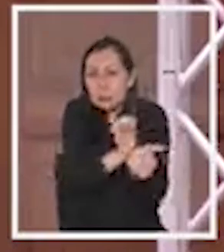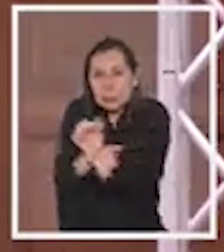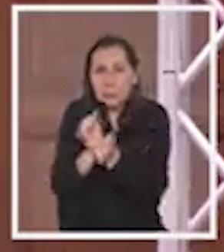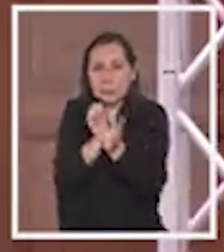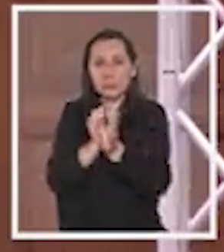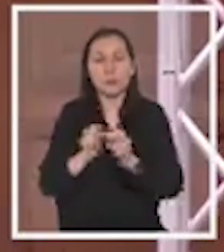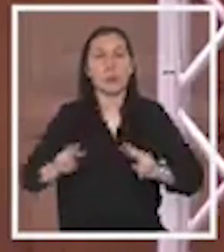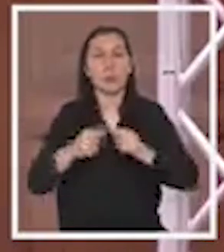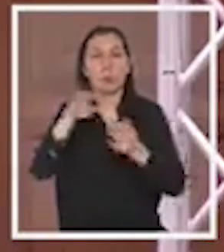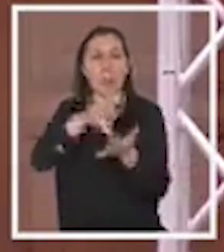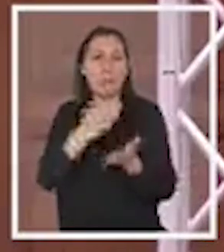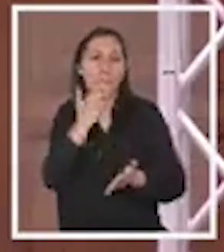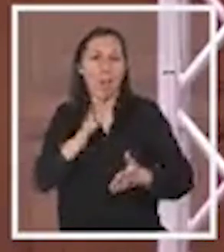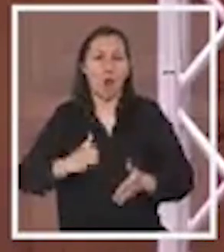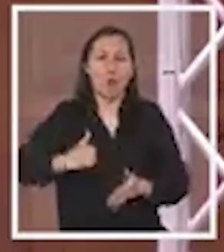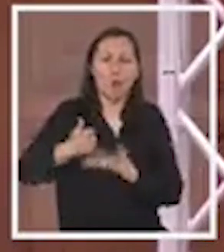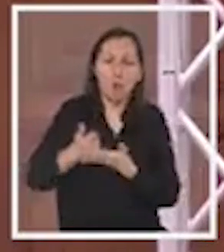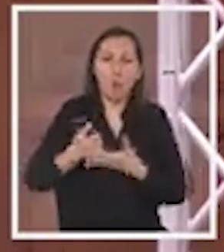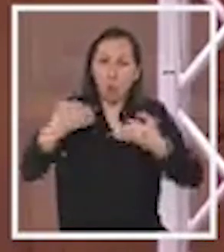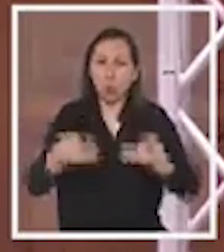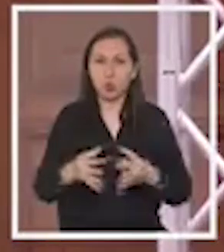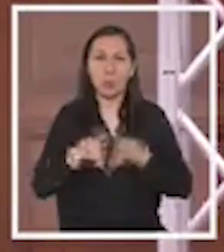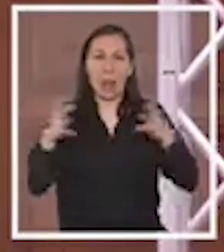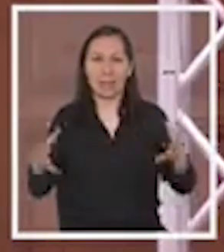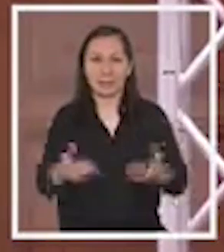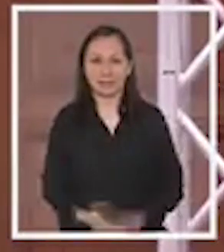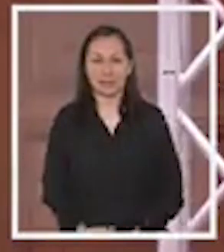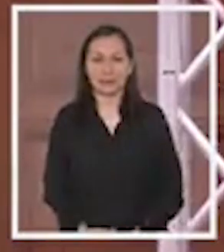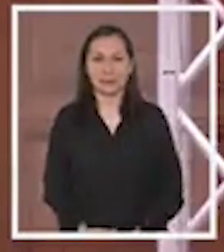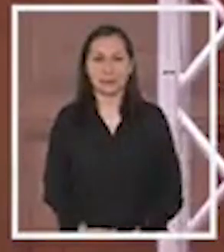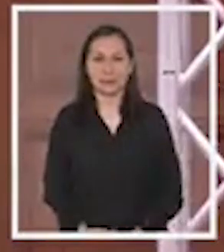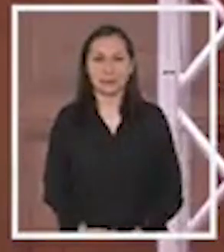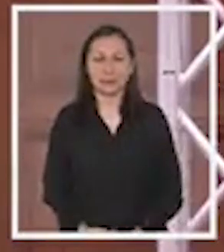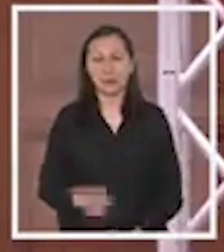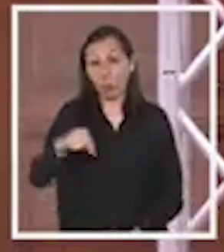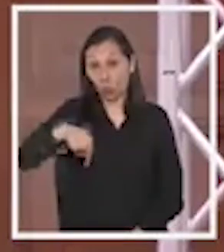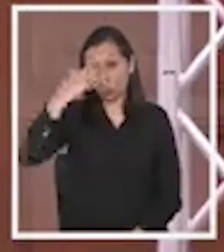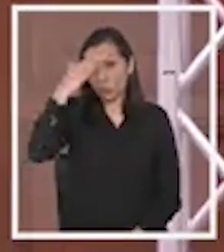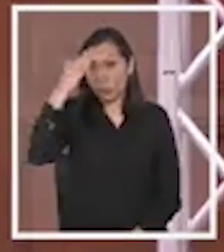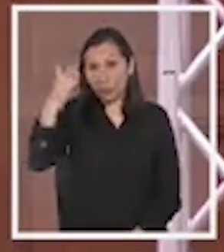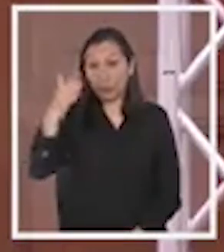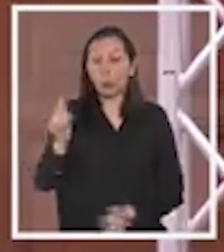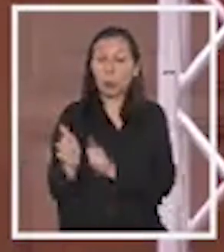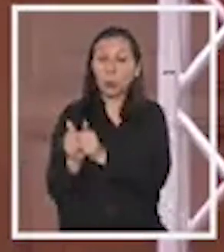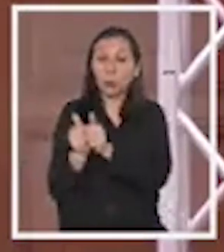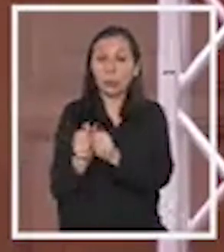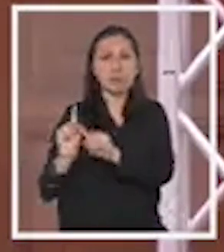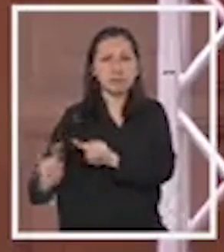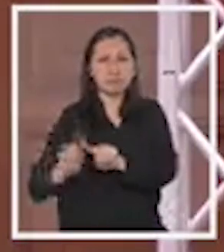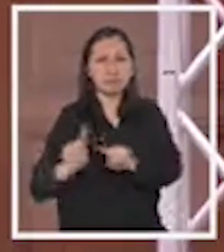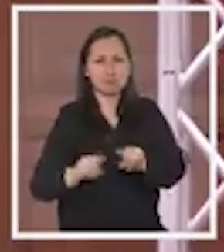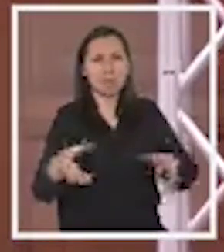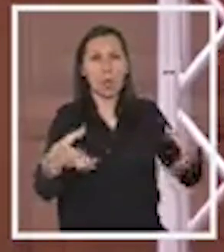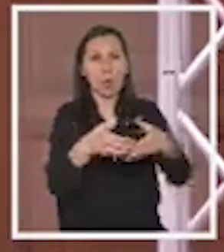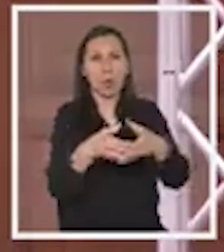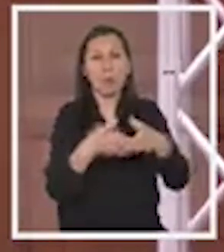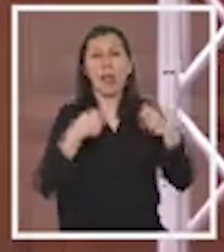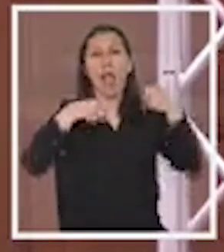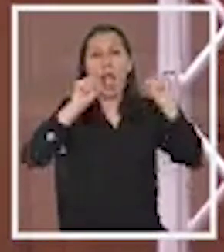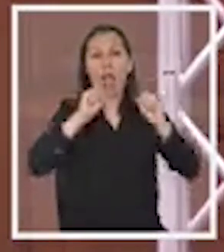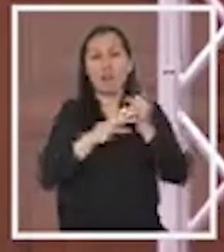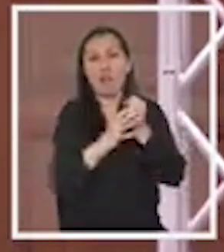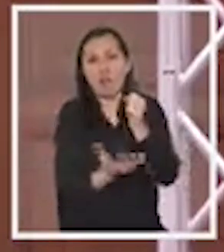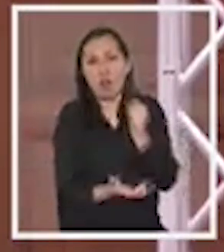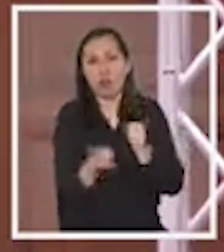construir un país mejor, un país más solidario, un país más justo. Hoy día nos están acompañando diversas agrupaciones que obtuvieron fondos